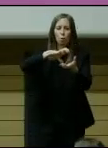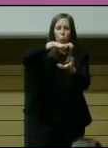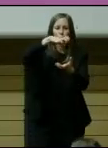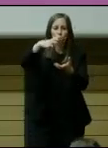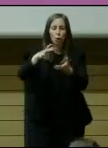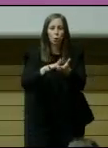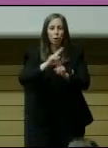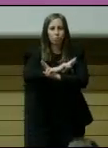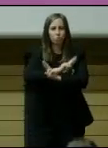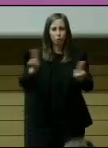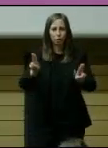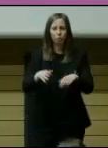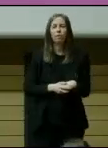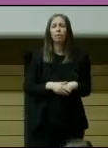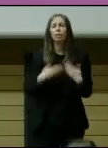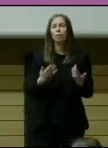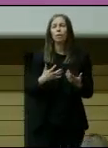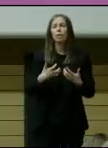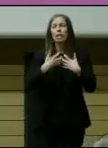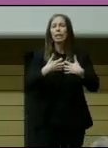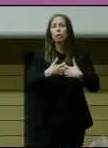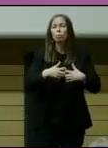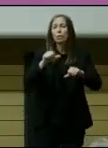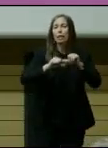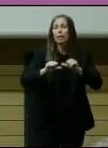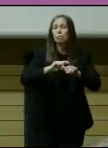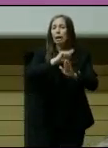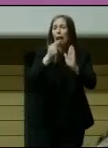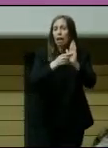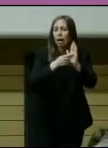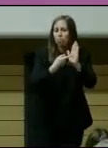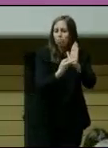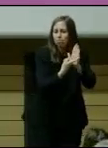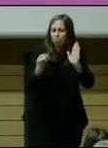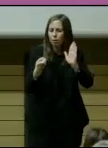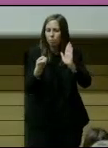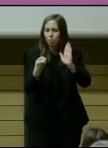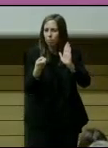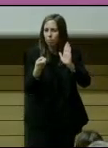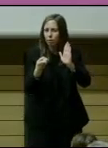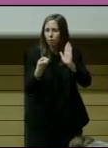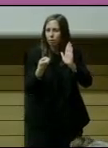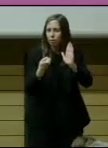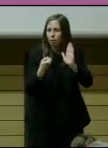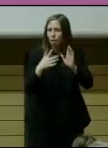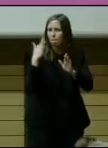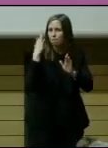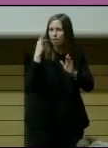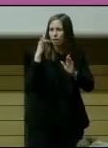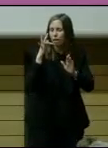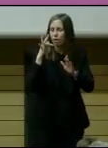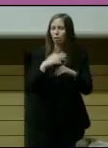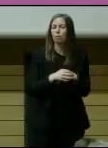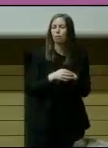lo prohíben, pues la industria química legal quita de su catálogo pues los fentanilos,